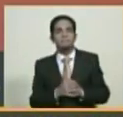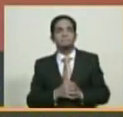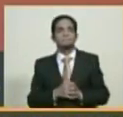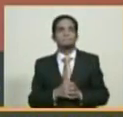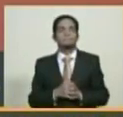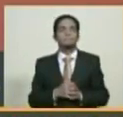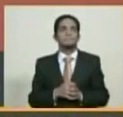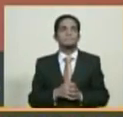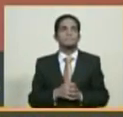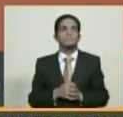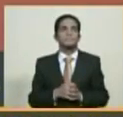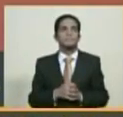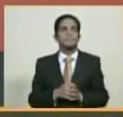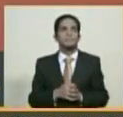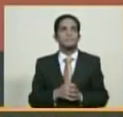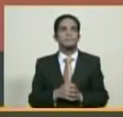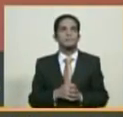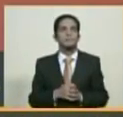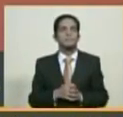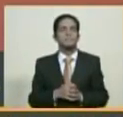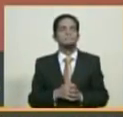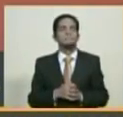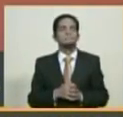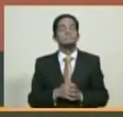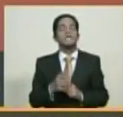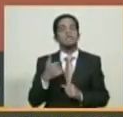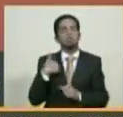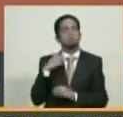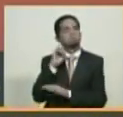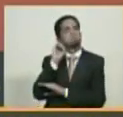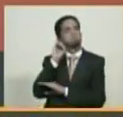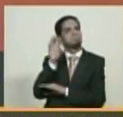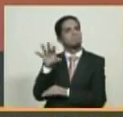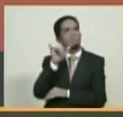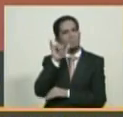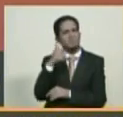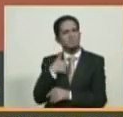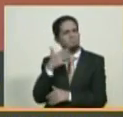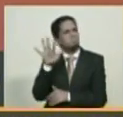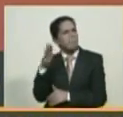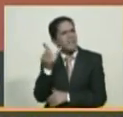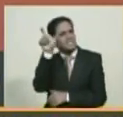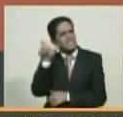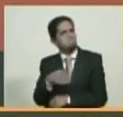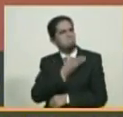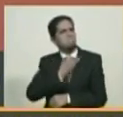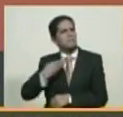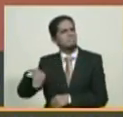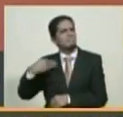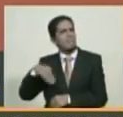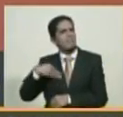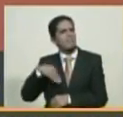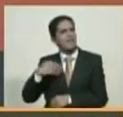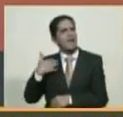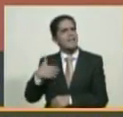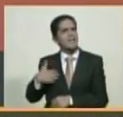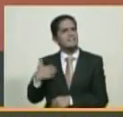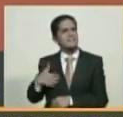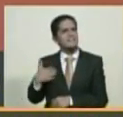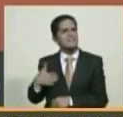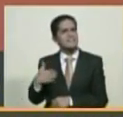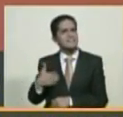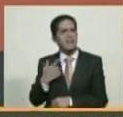Y vi un meme muy gracioso porque parece ser que este señor Macri, ahogado y contra las cuerdas como se encuentra,